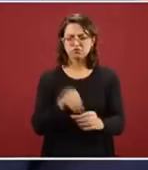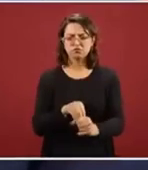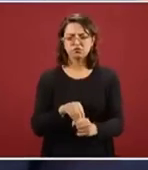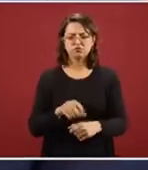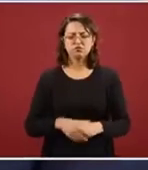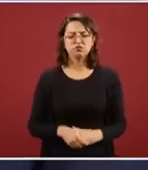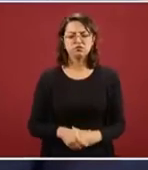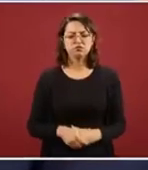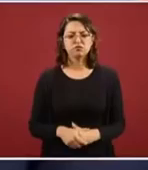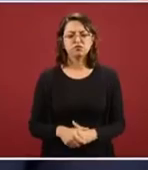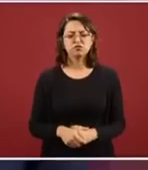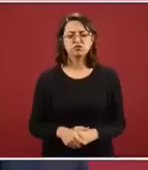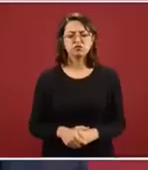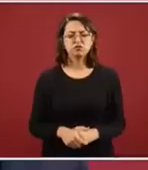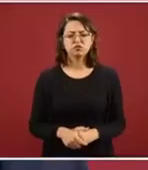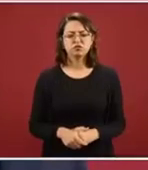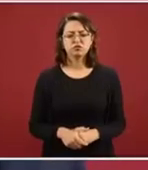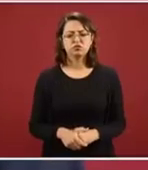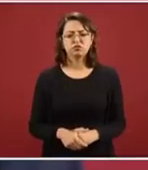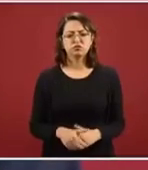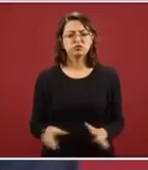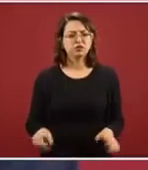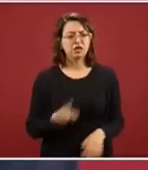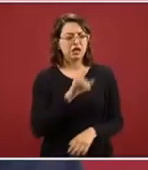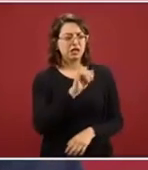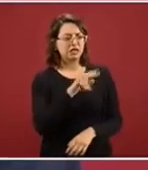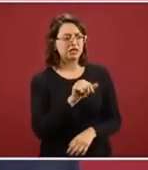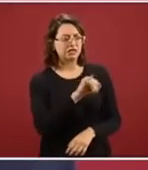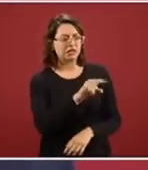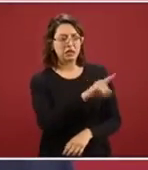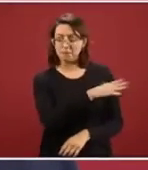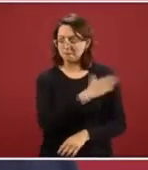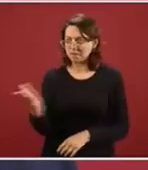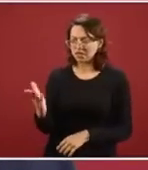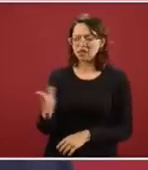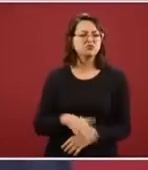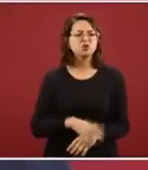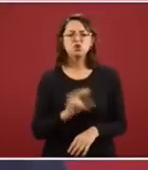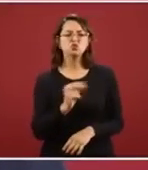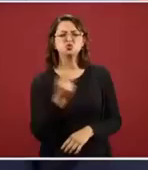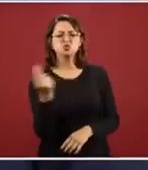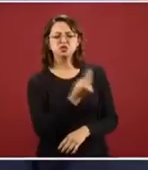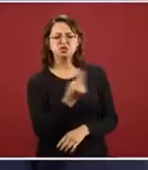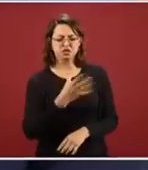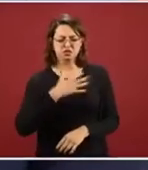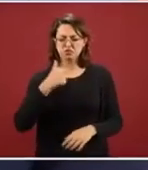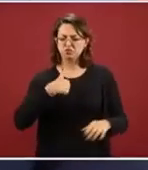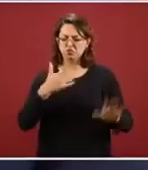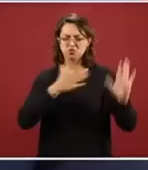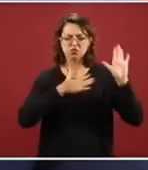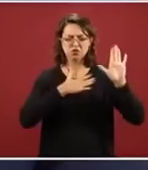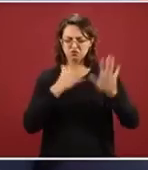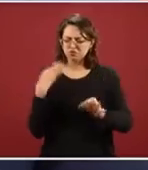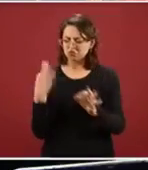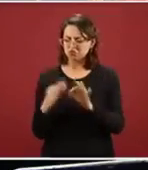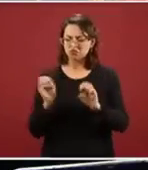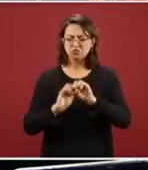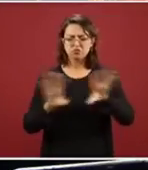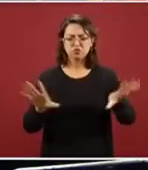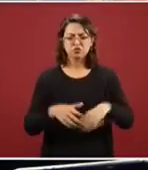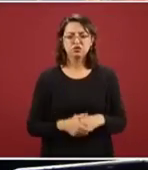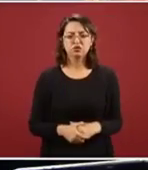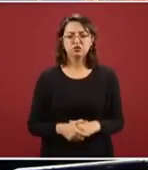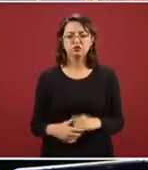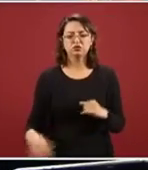No hace falta incluso que nos los pidan los de transparencia, es un compromiso que tenemos. Y